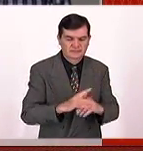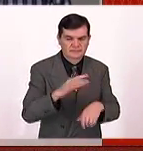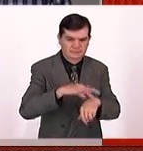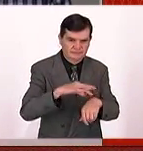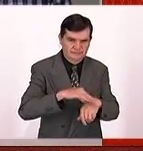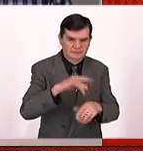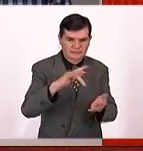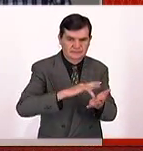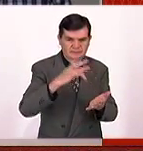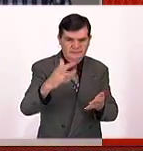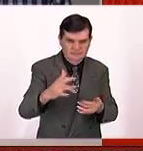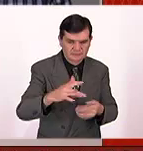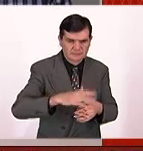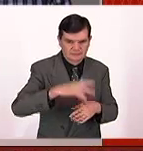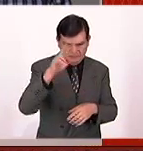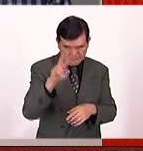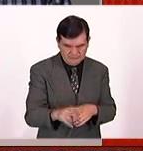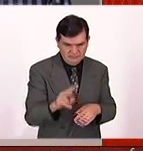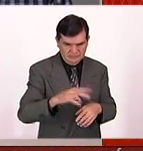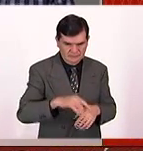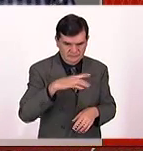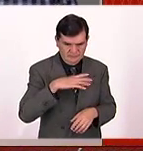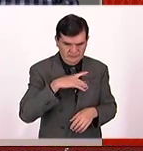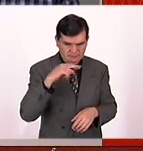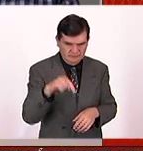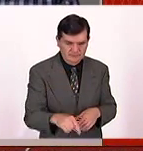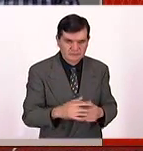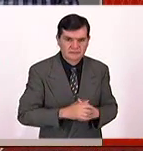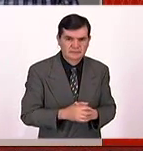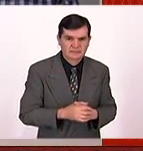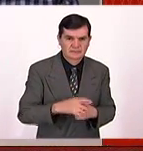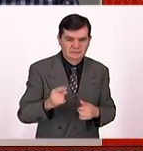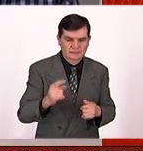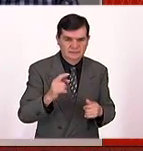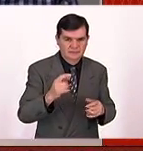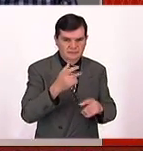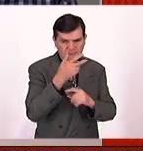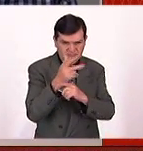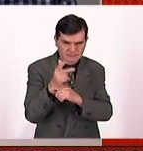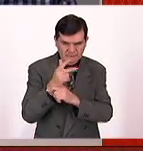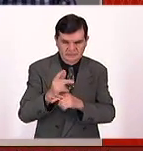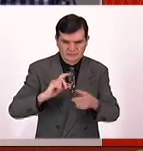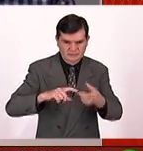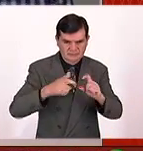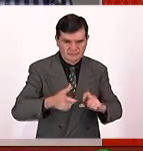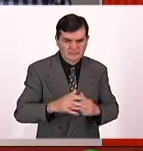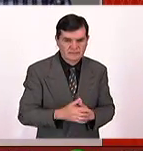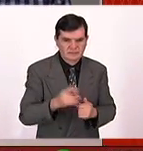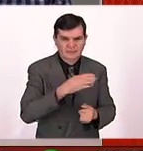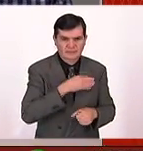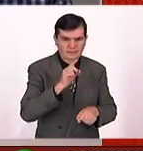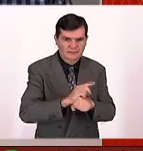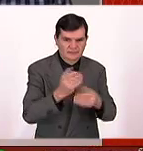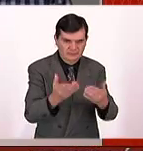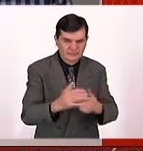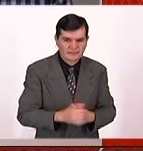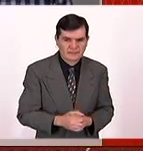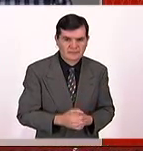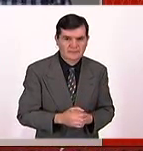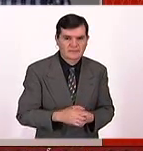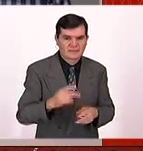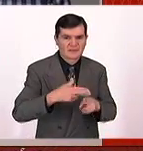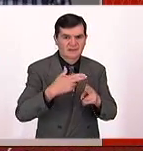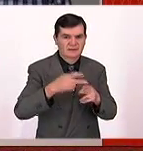Ávila, muchas gracias de verdad por estar aquí en las cámaras de México al Día y muy buenos días. Hasta allá,